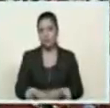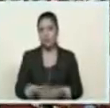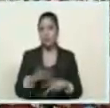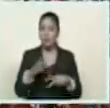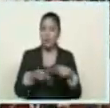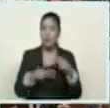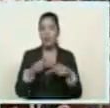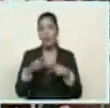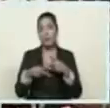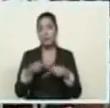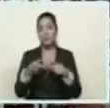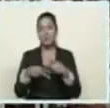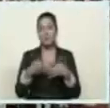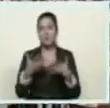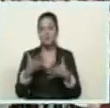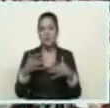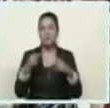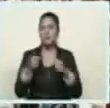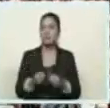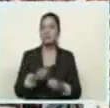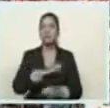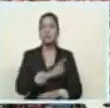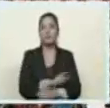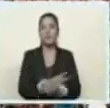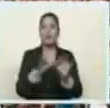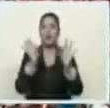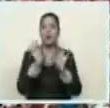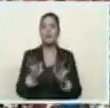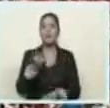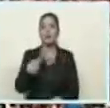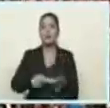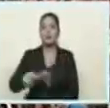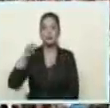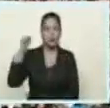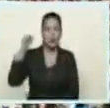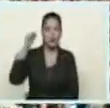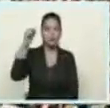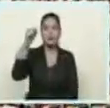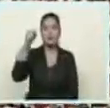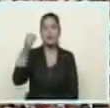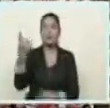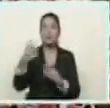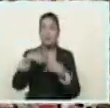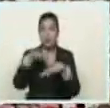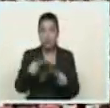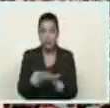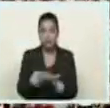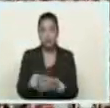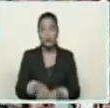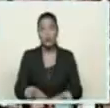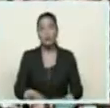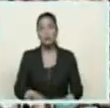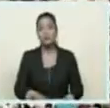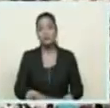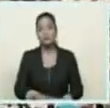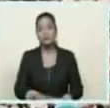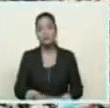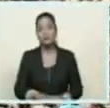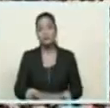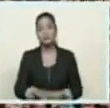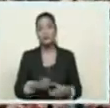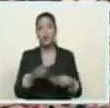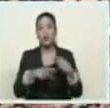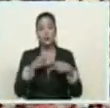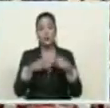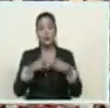proceso para consolidar el modelo social socialista de inclusión es un